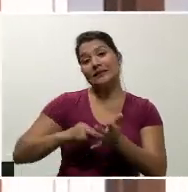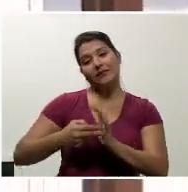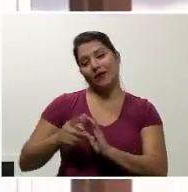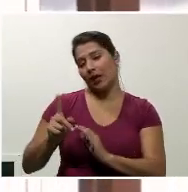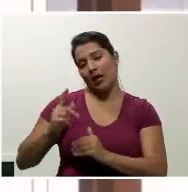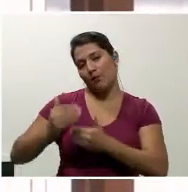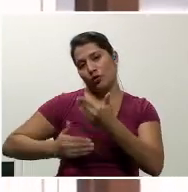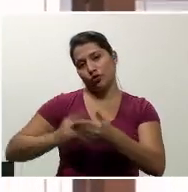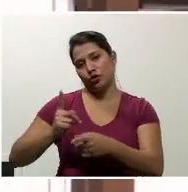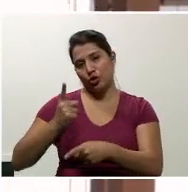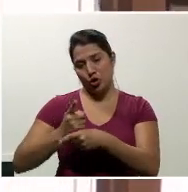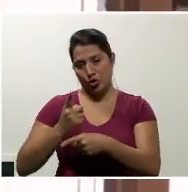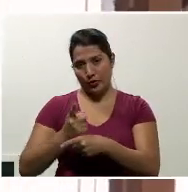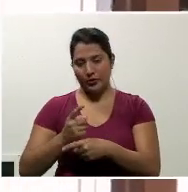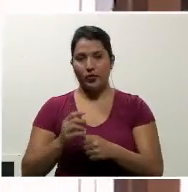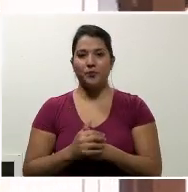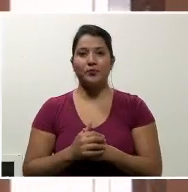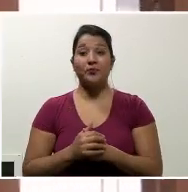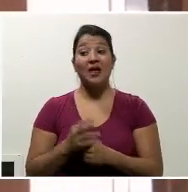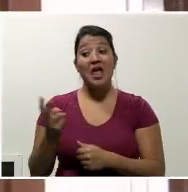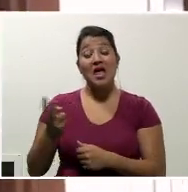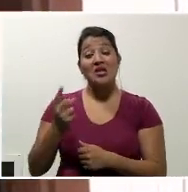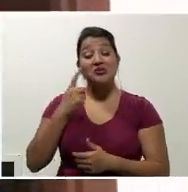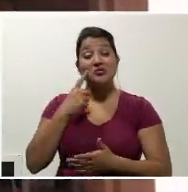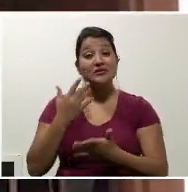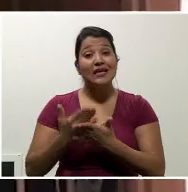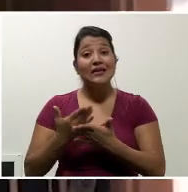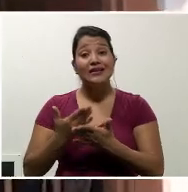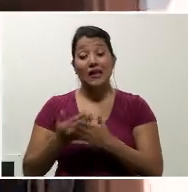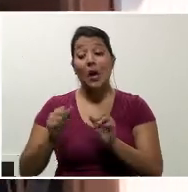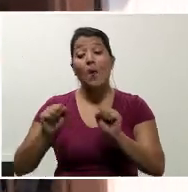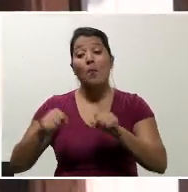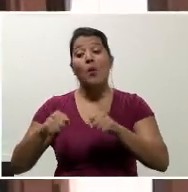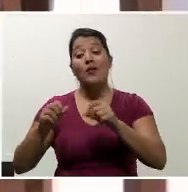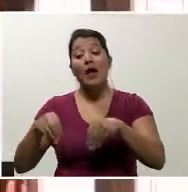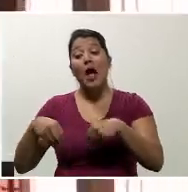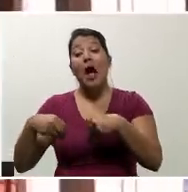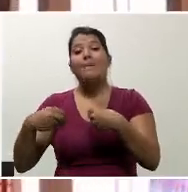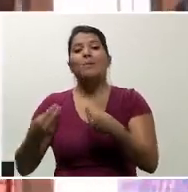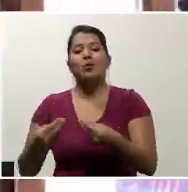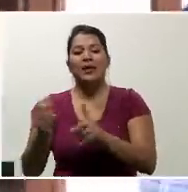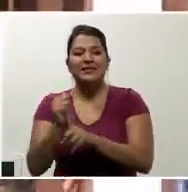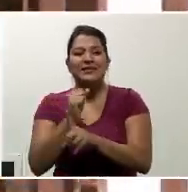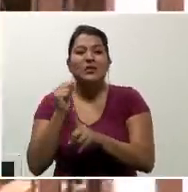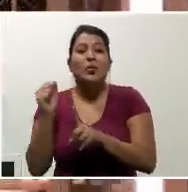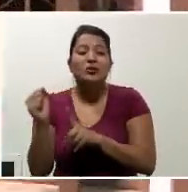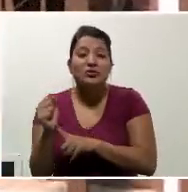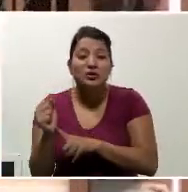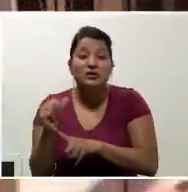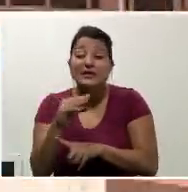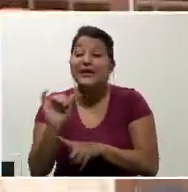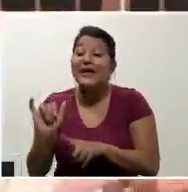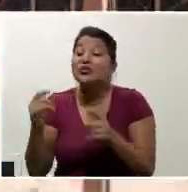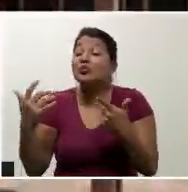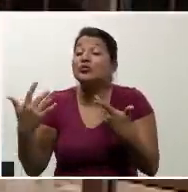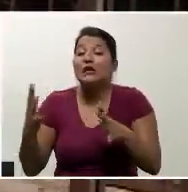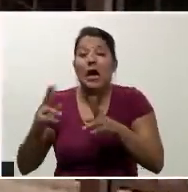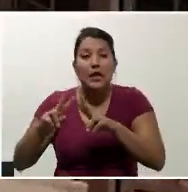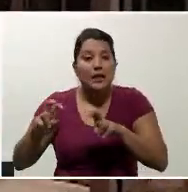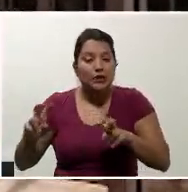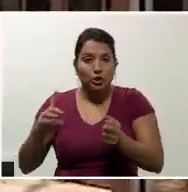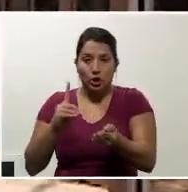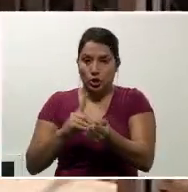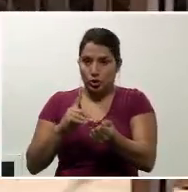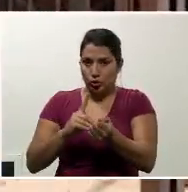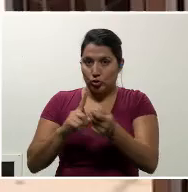proceso. Según él, estos testigos vendrían a aportar situaciones que ya fueron analizadas por los médicos y ya fueron establecidos